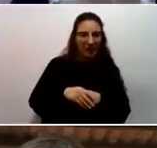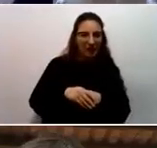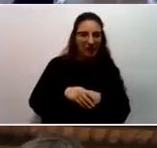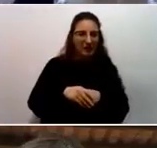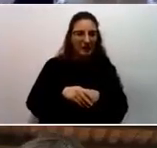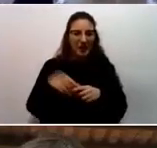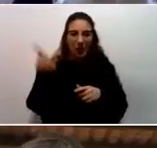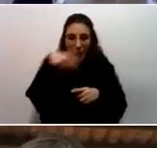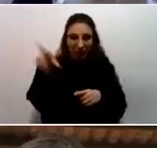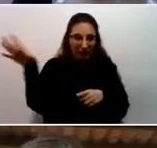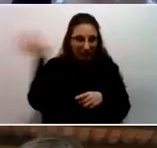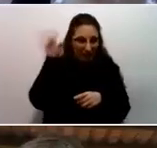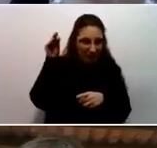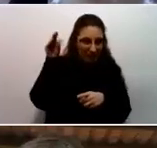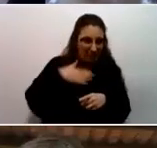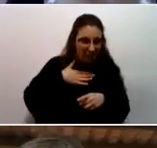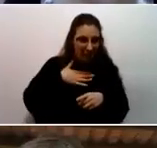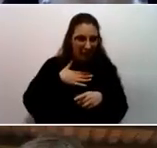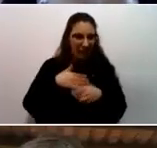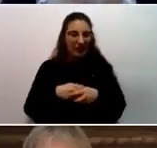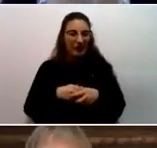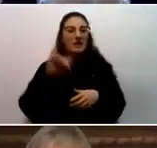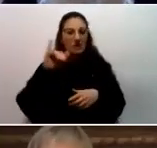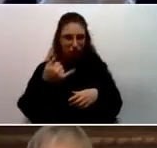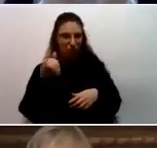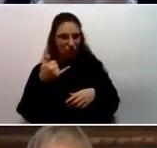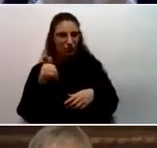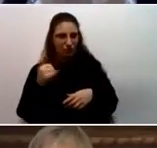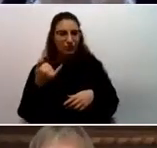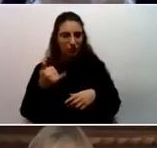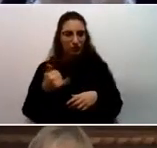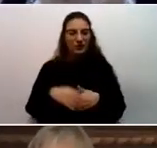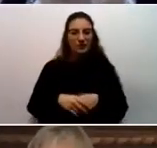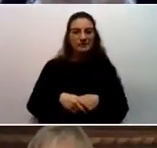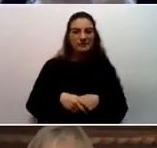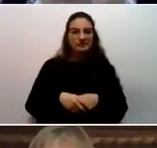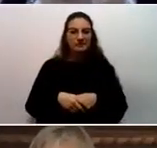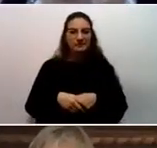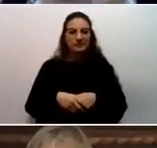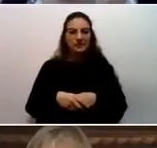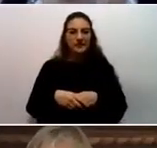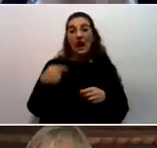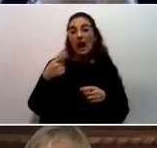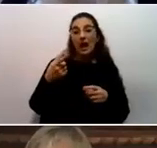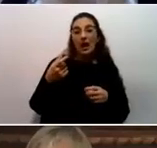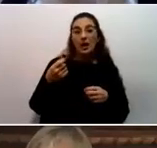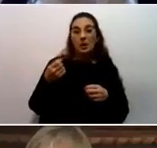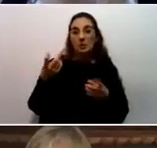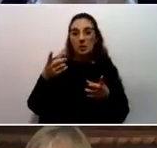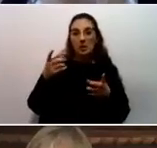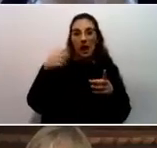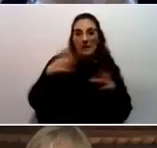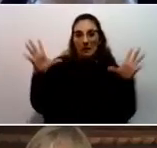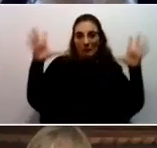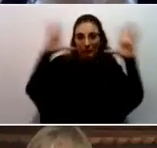¿Ustedes me escuchan? Ahí sí Tienen que mirar Sí, ustedes Están escuchando Ah, porque De pronto Se me apagó La